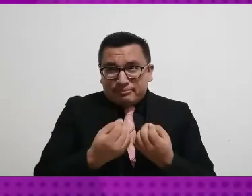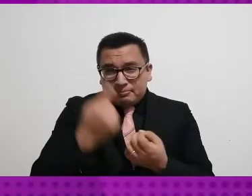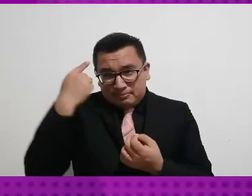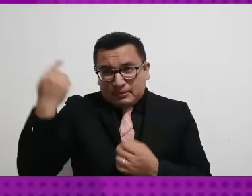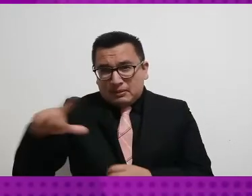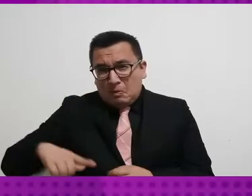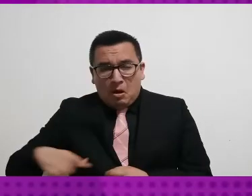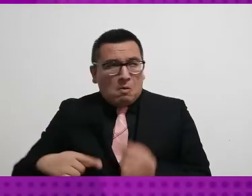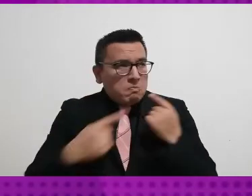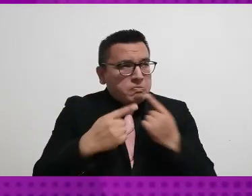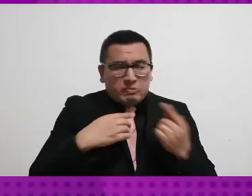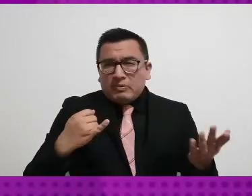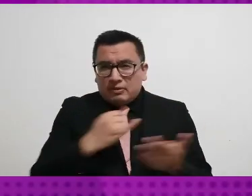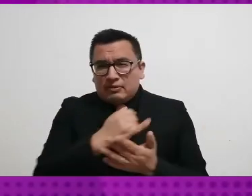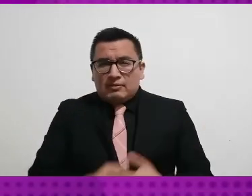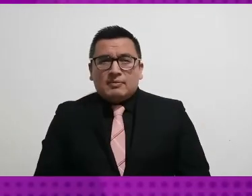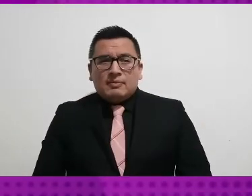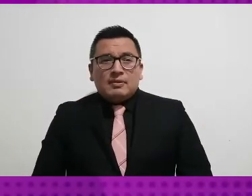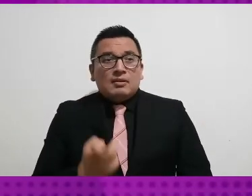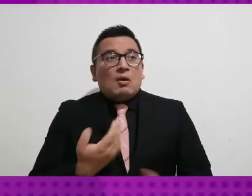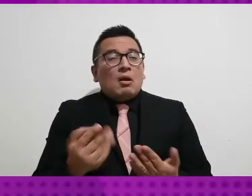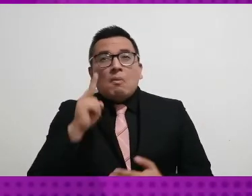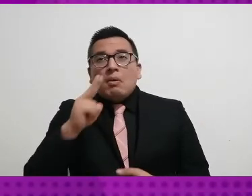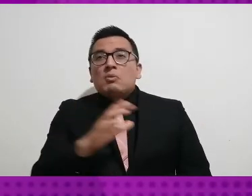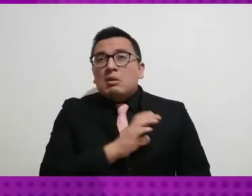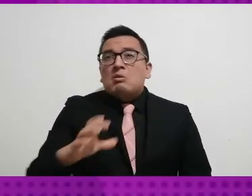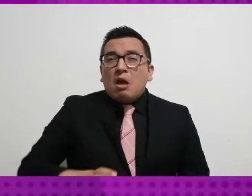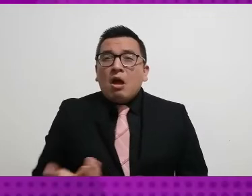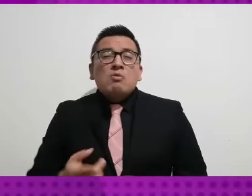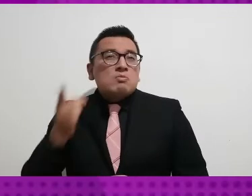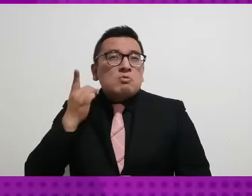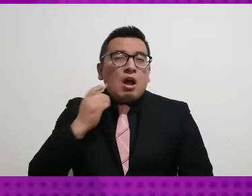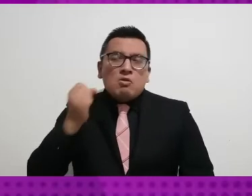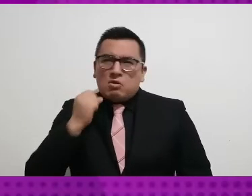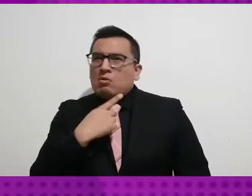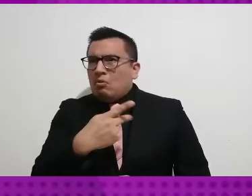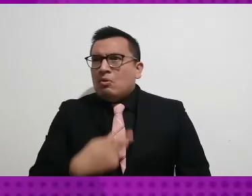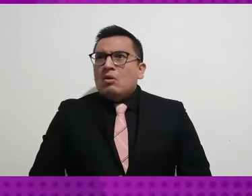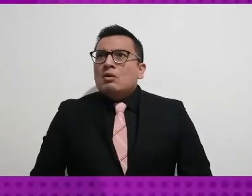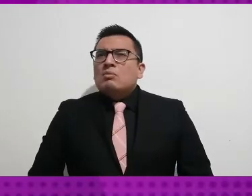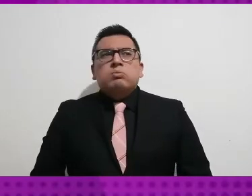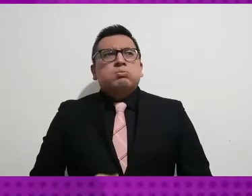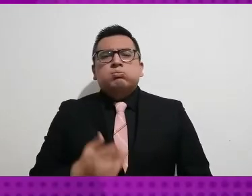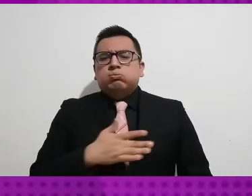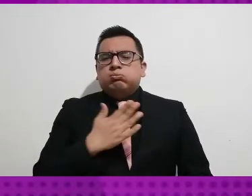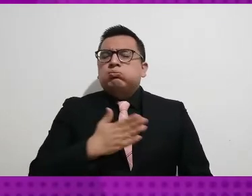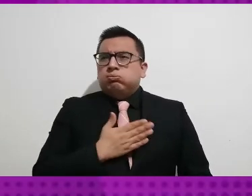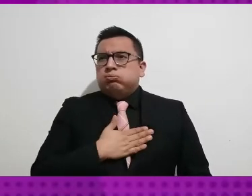democráticas del país. Y eso ya estamos viendo que hay candidatos, diputados, senadores que se autoadscriben